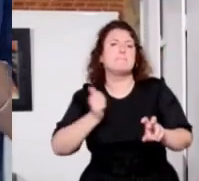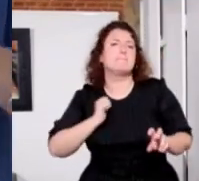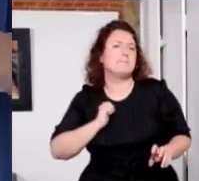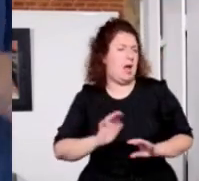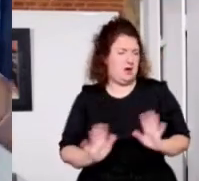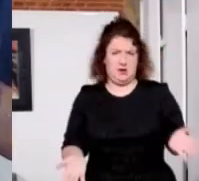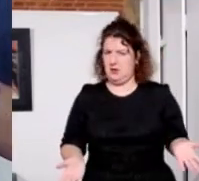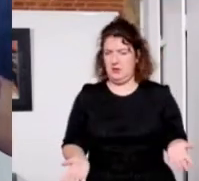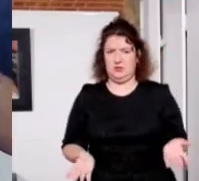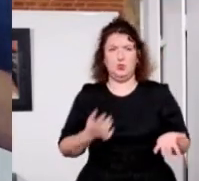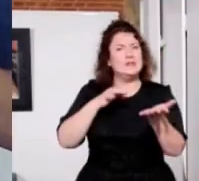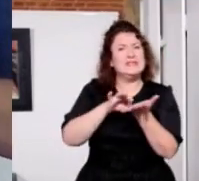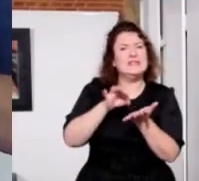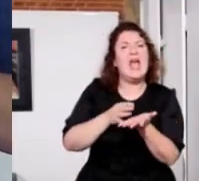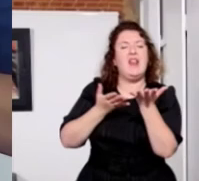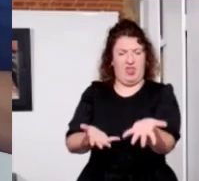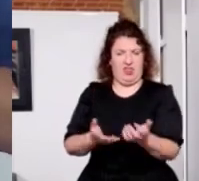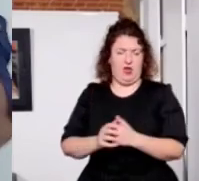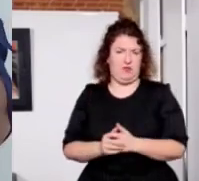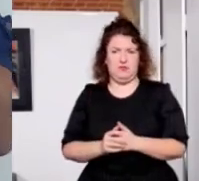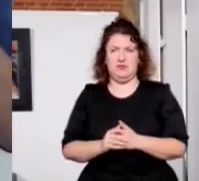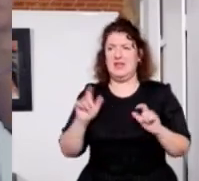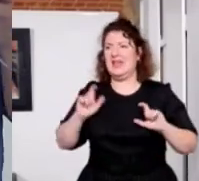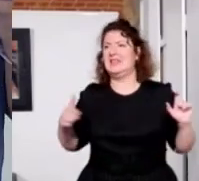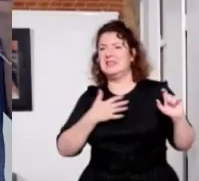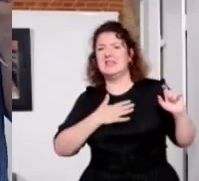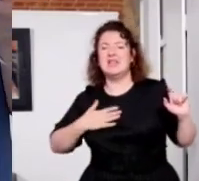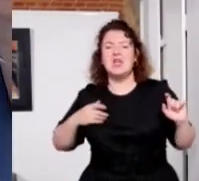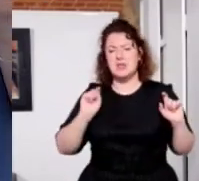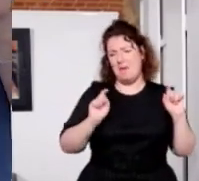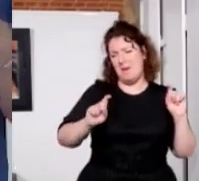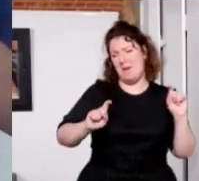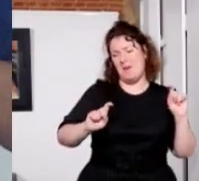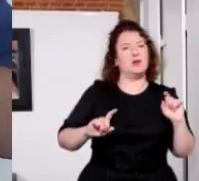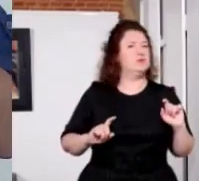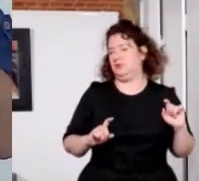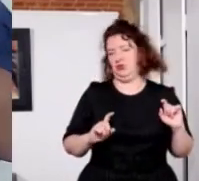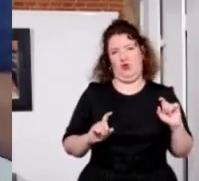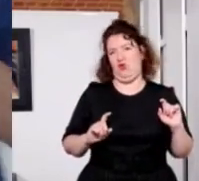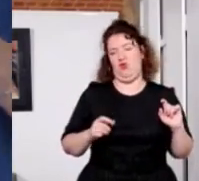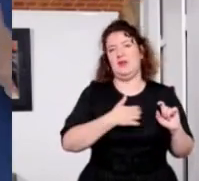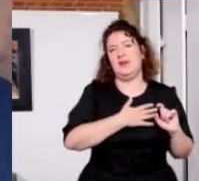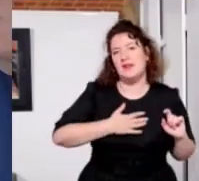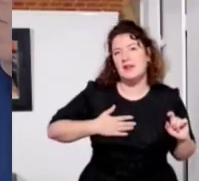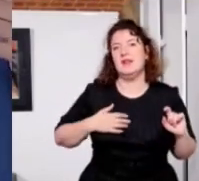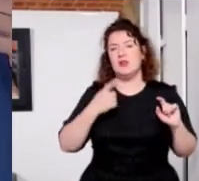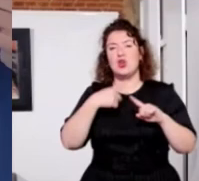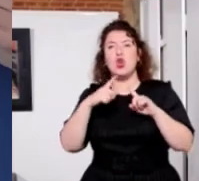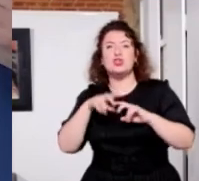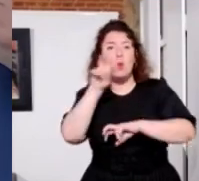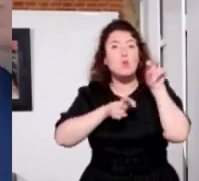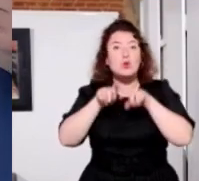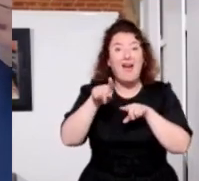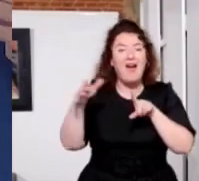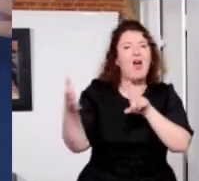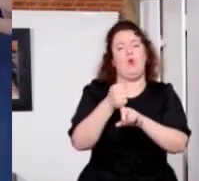un servicio. Su misión no es que la gente haga muchos clics ahí dentro, sino que la gente encuentre aquello que busca